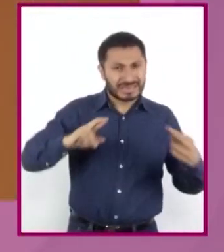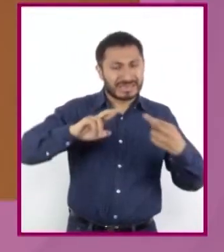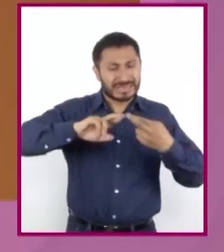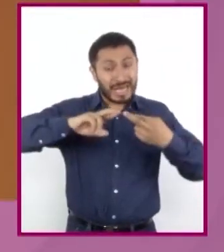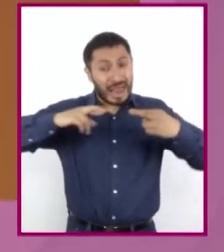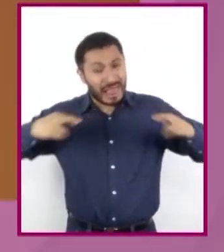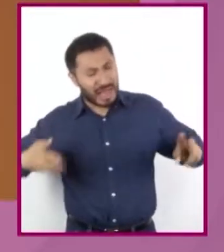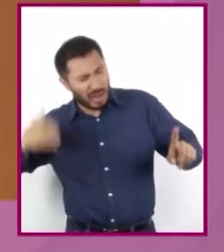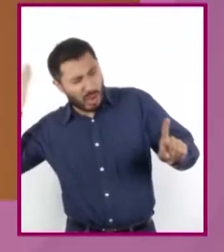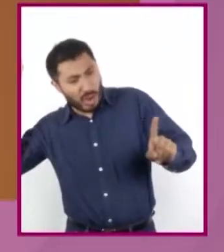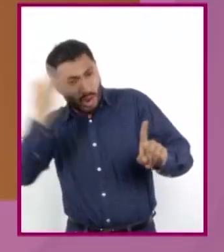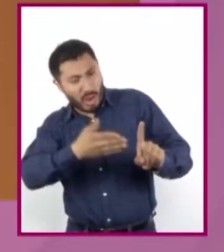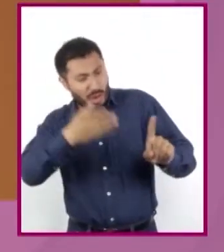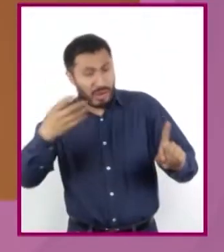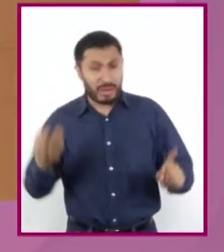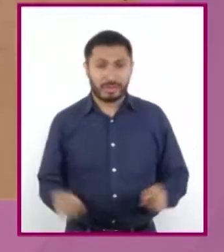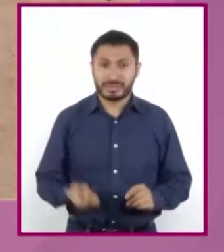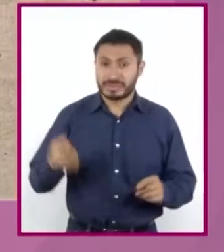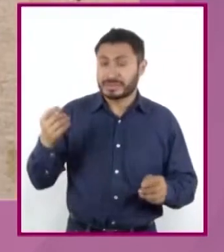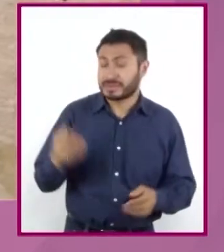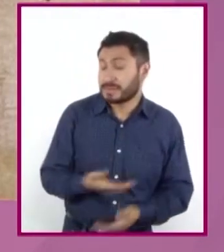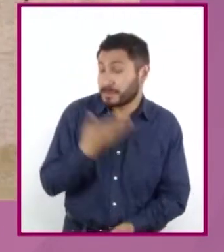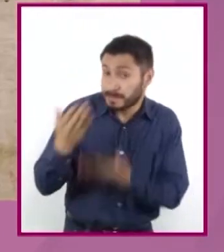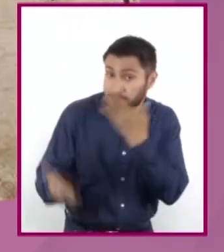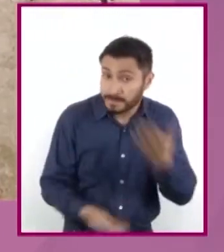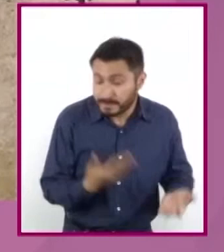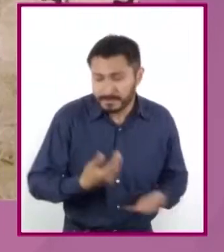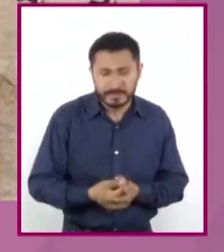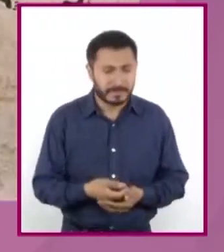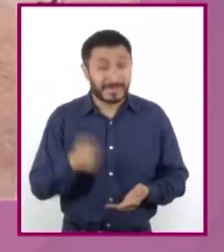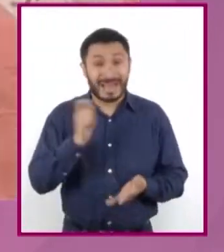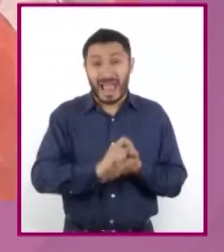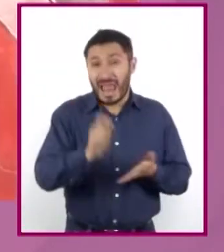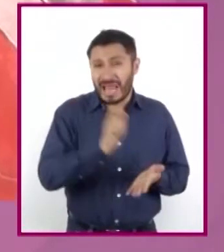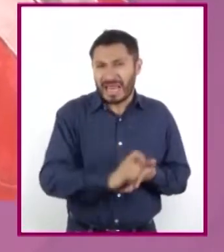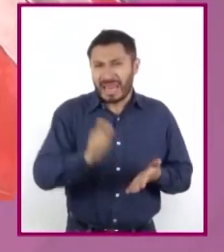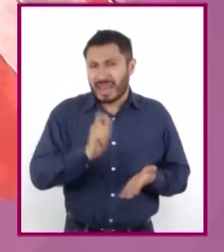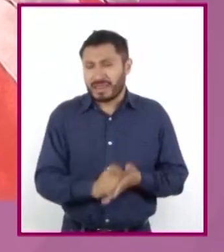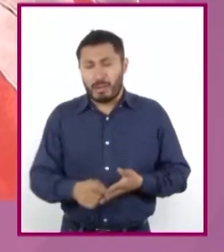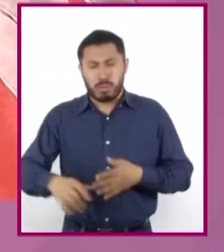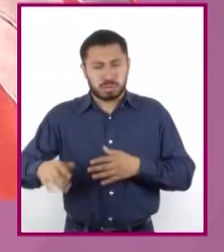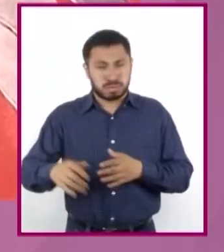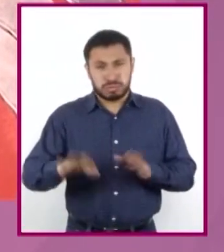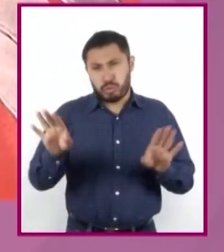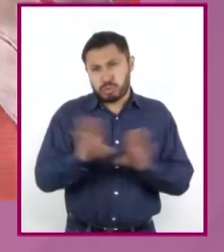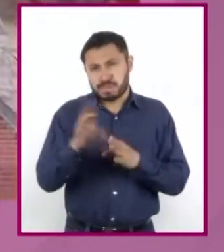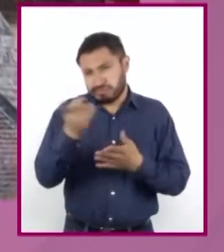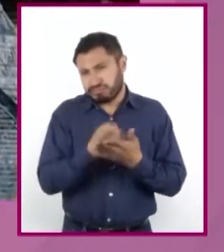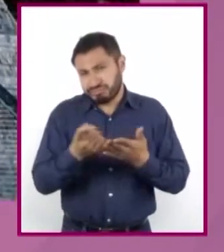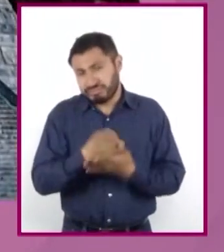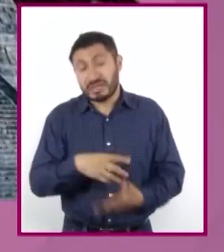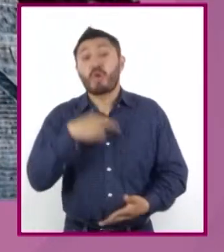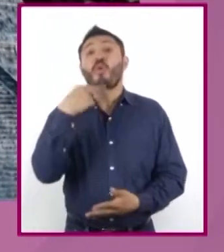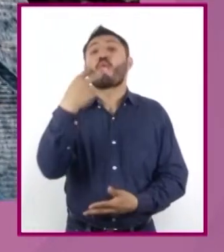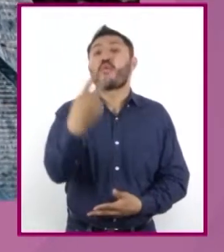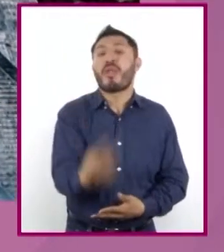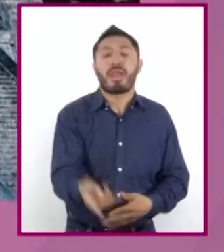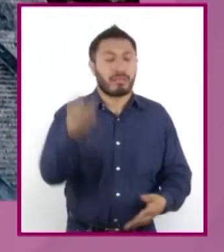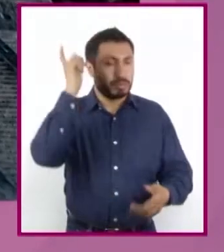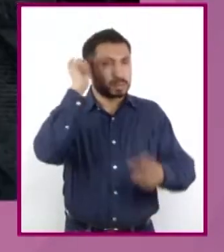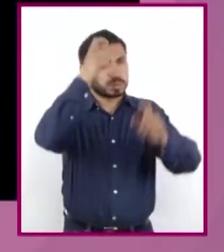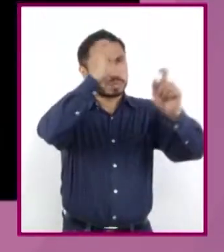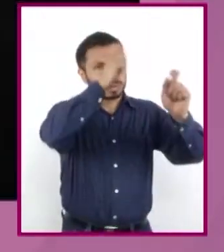hecho o proceso histórico de estudio, y pueden ser escritas, gráficas, orales o